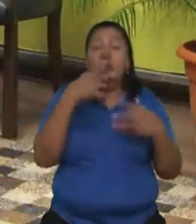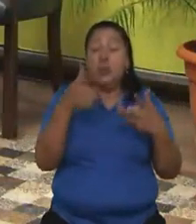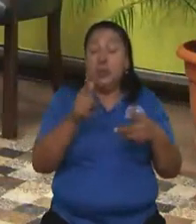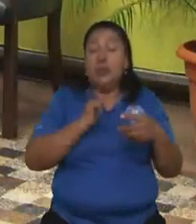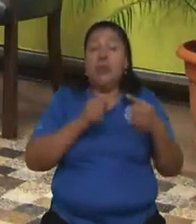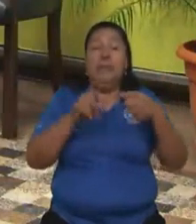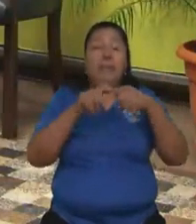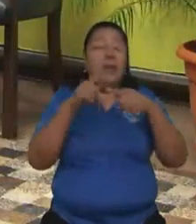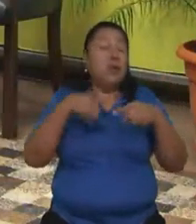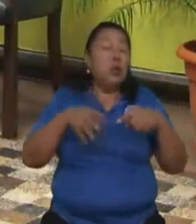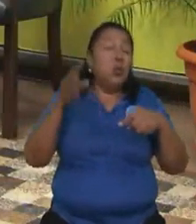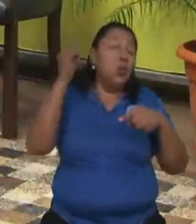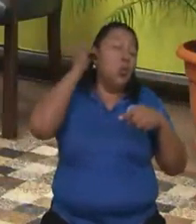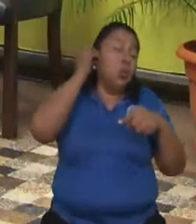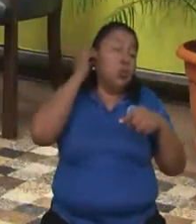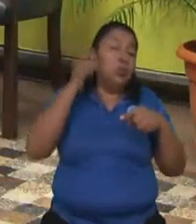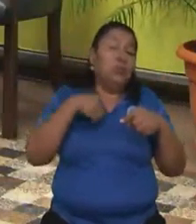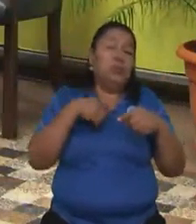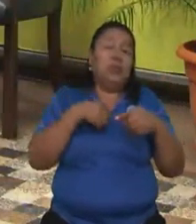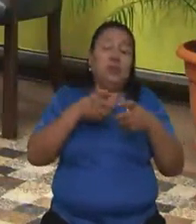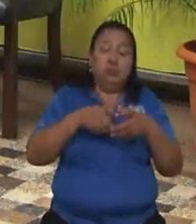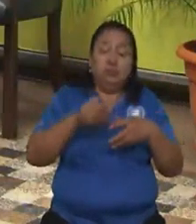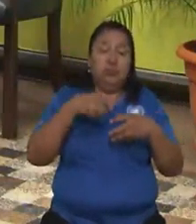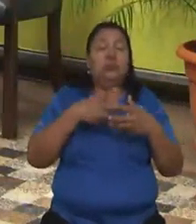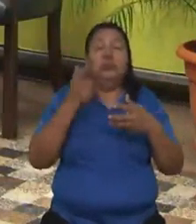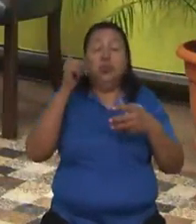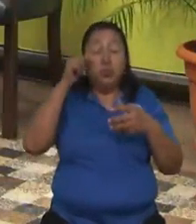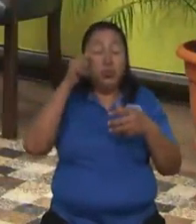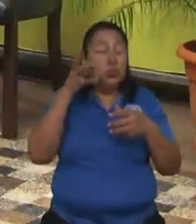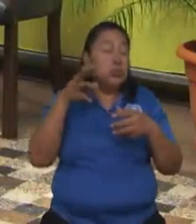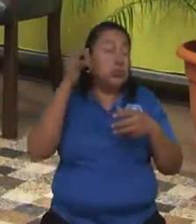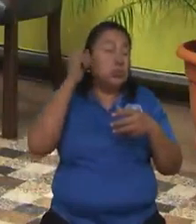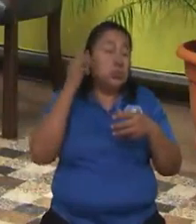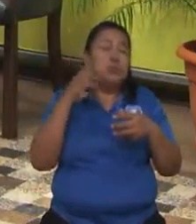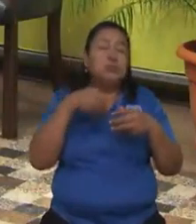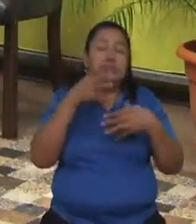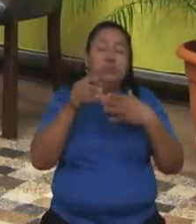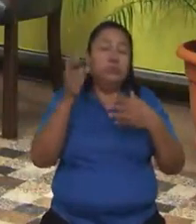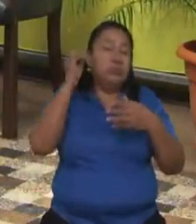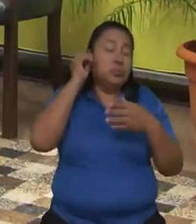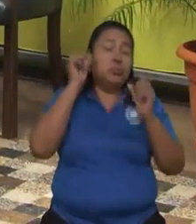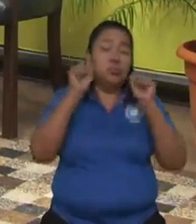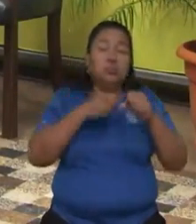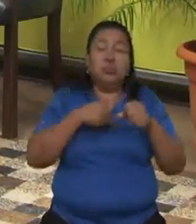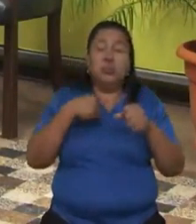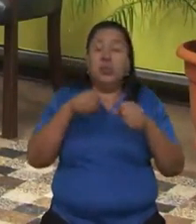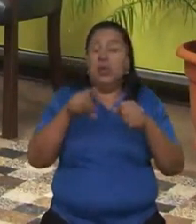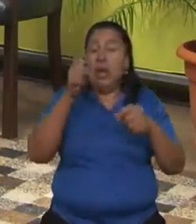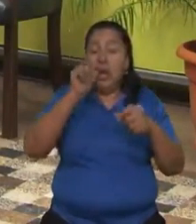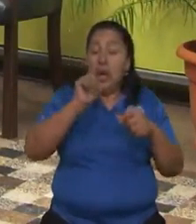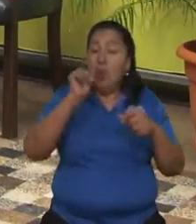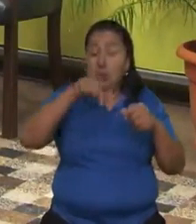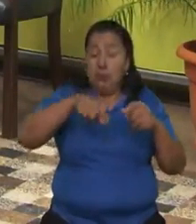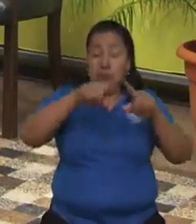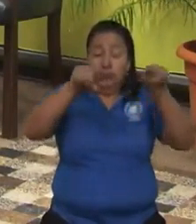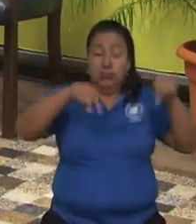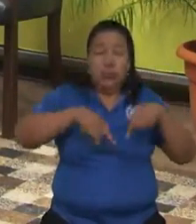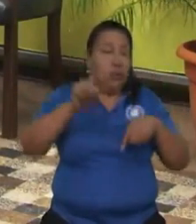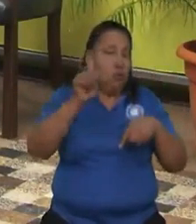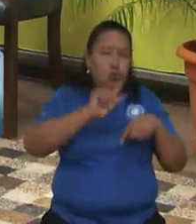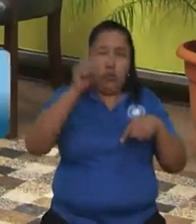sino limpiarla bien, echar agua y educar al niño para que no se orine dentro de la piscina, porque es lo